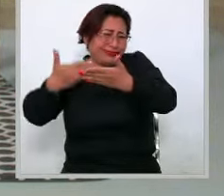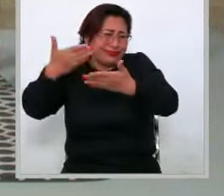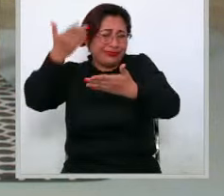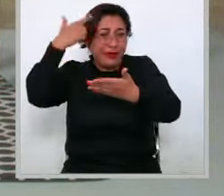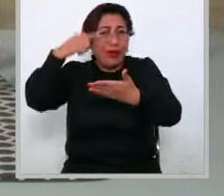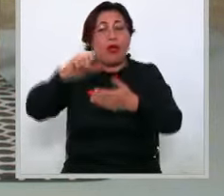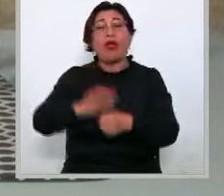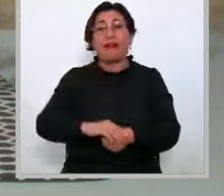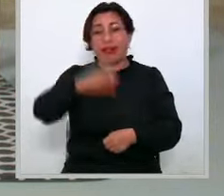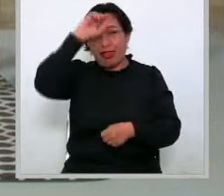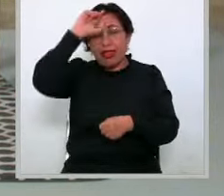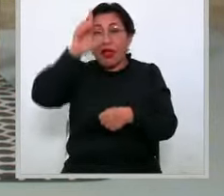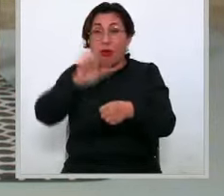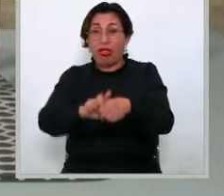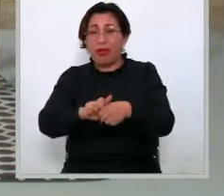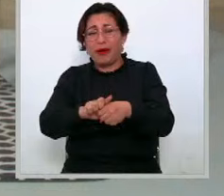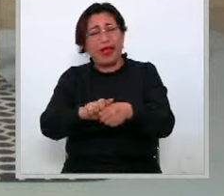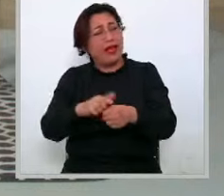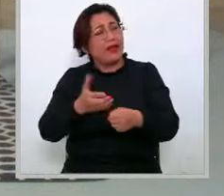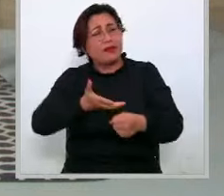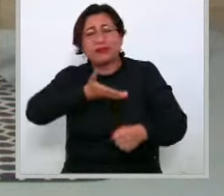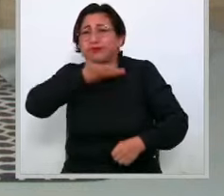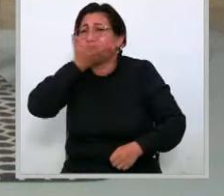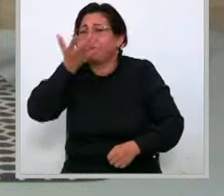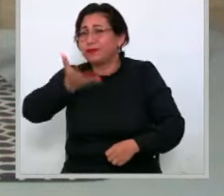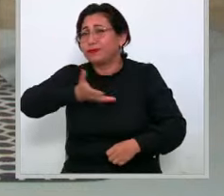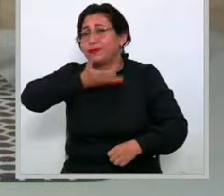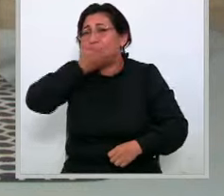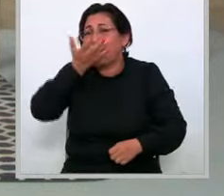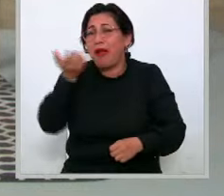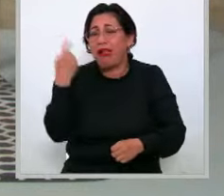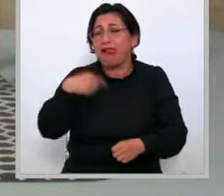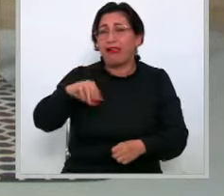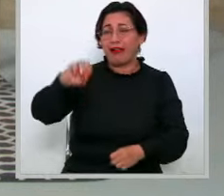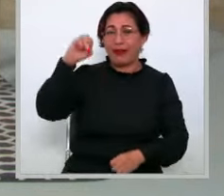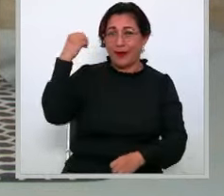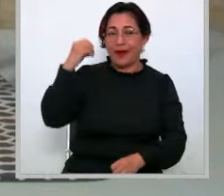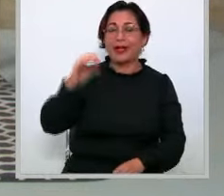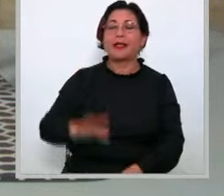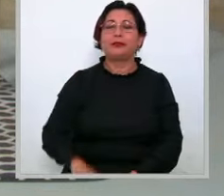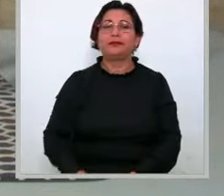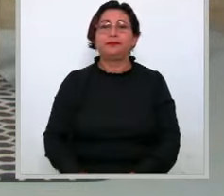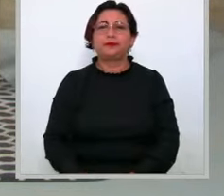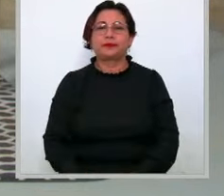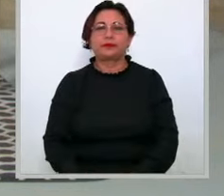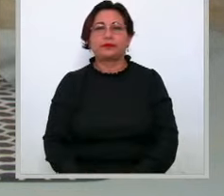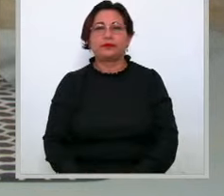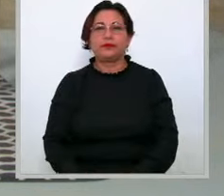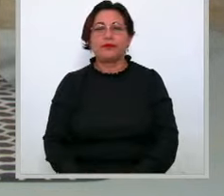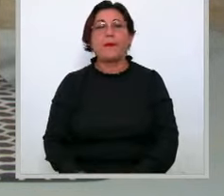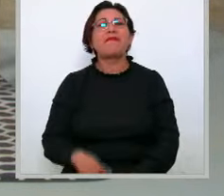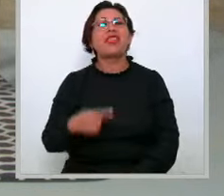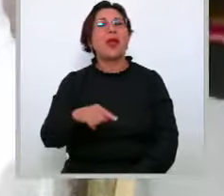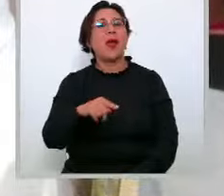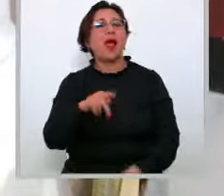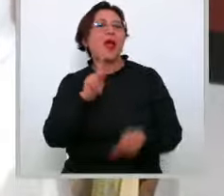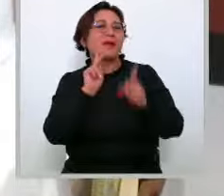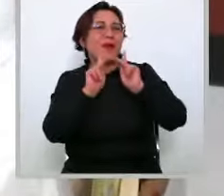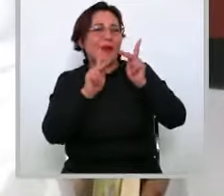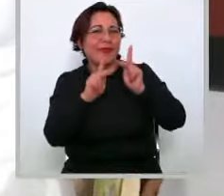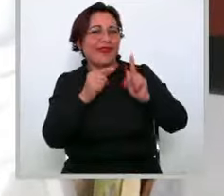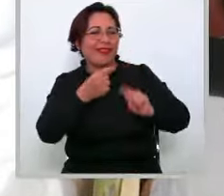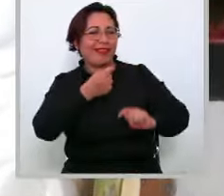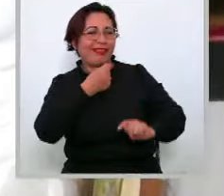es parte de la tradición oral o no, directora? Así es. Y es muy bonito porque cuando tú puedes platicar con un